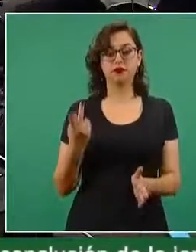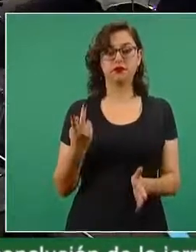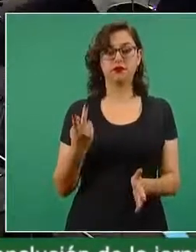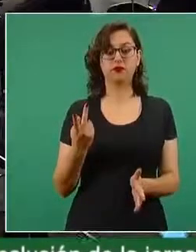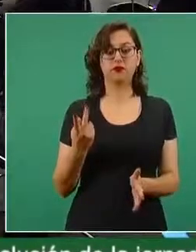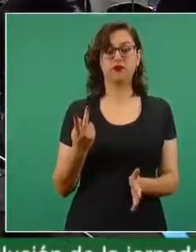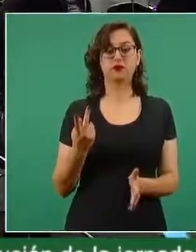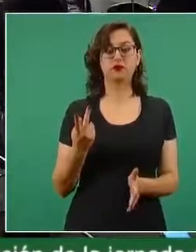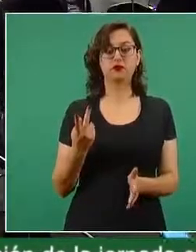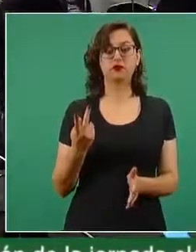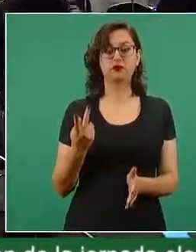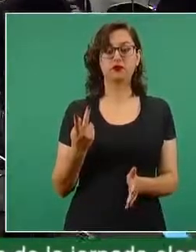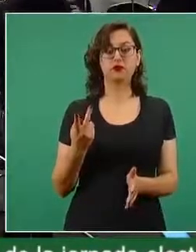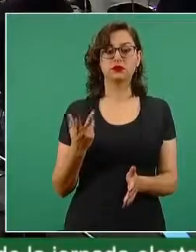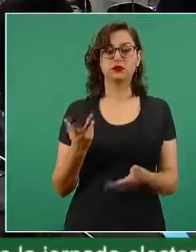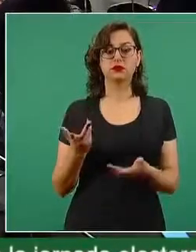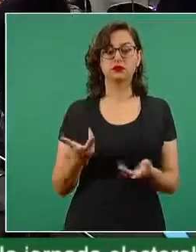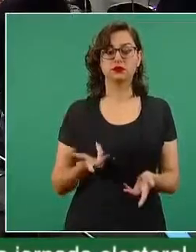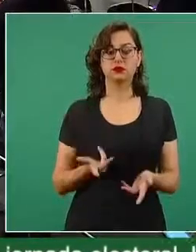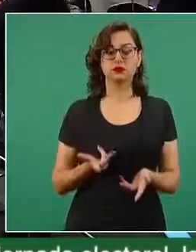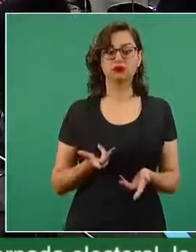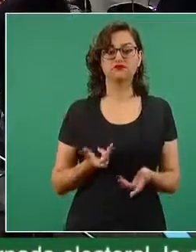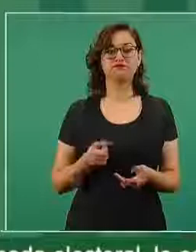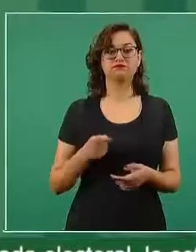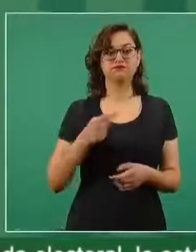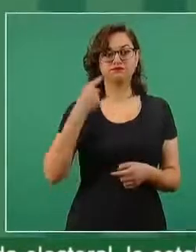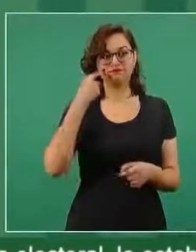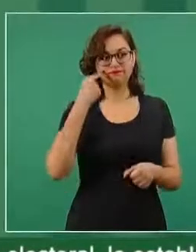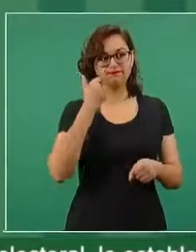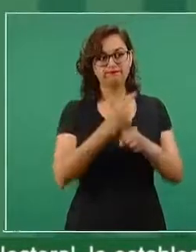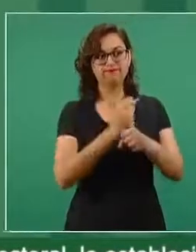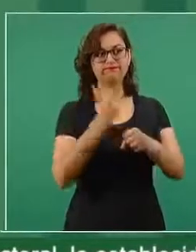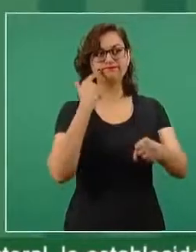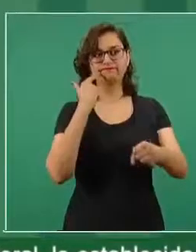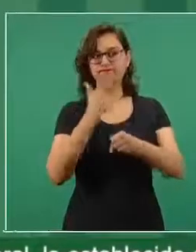donde hay homicidios